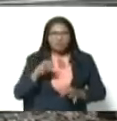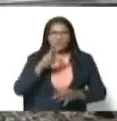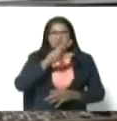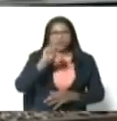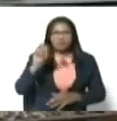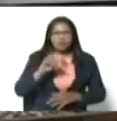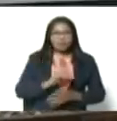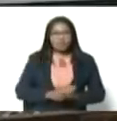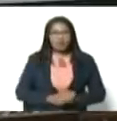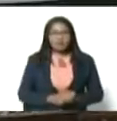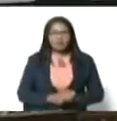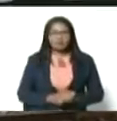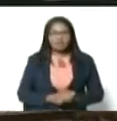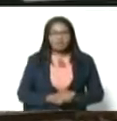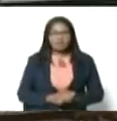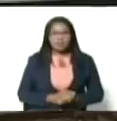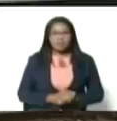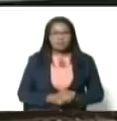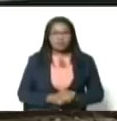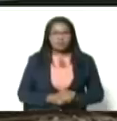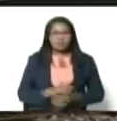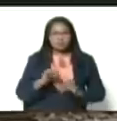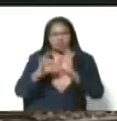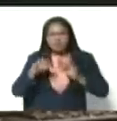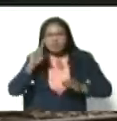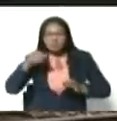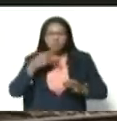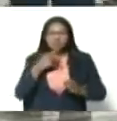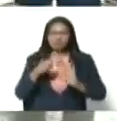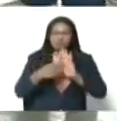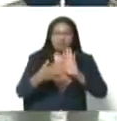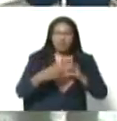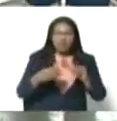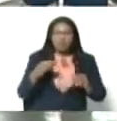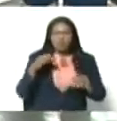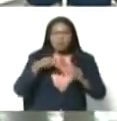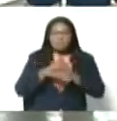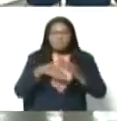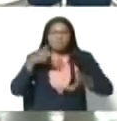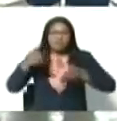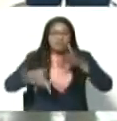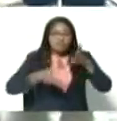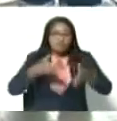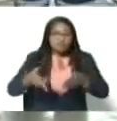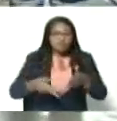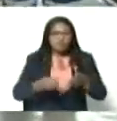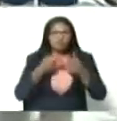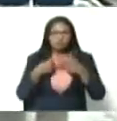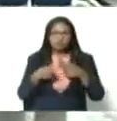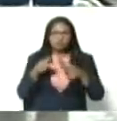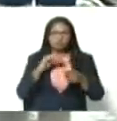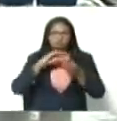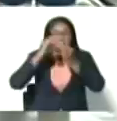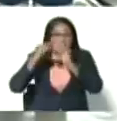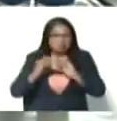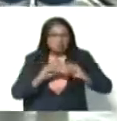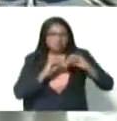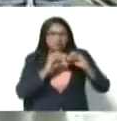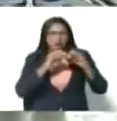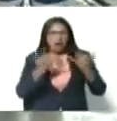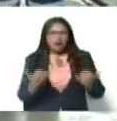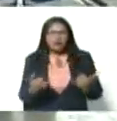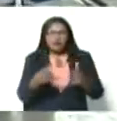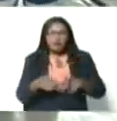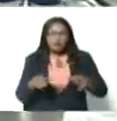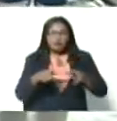años. Bueno, y decirle, presidente, que estamos tapando los huecos para que los metrobuses no se nos dañen, oye. Ahí vamos a seguir tapando huecos. Desde acá